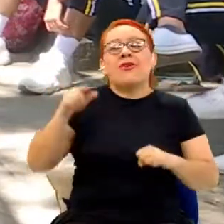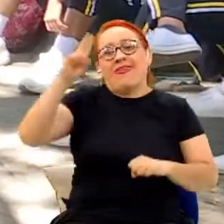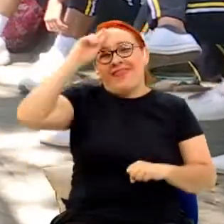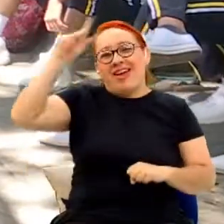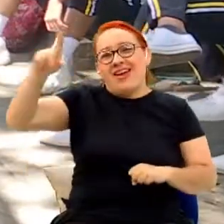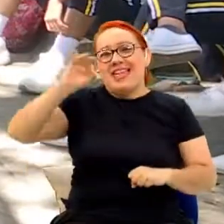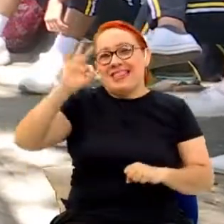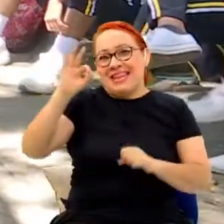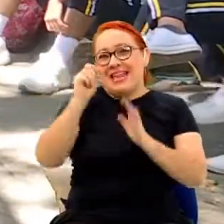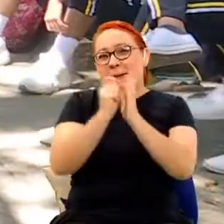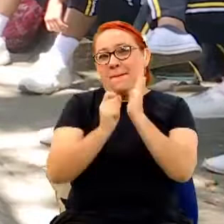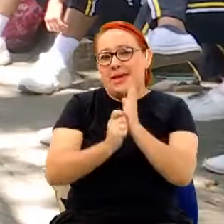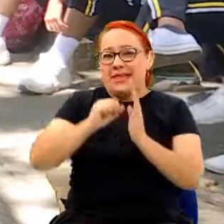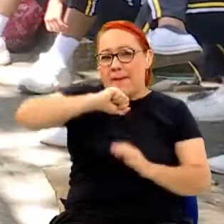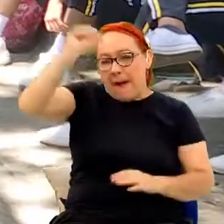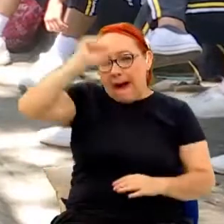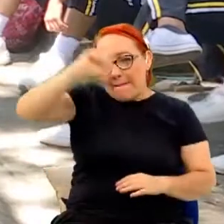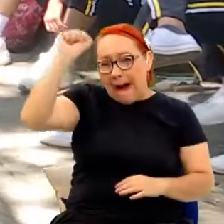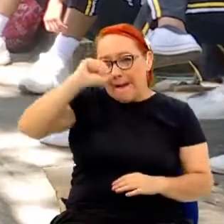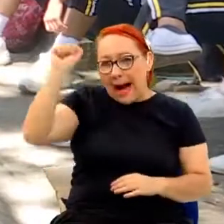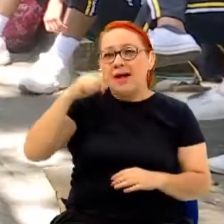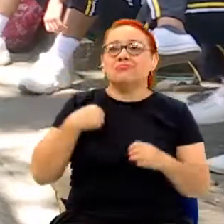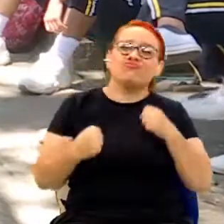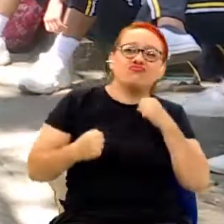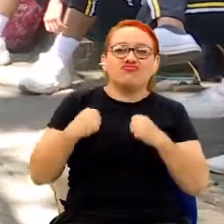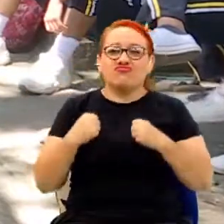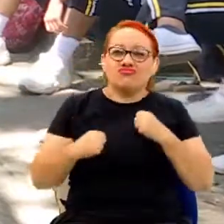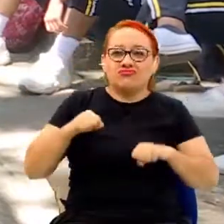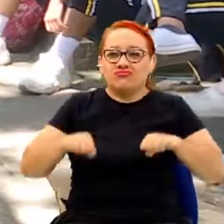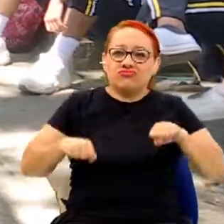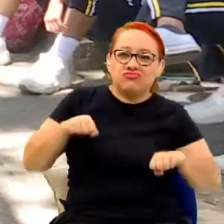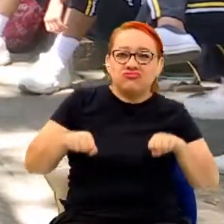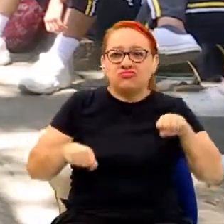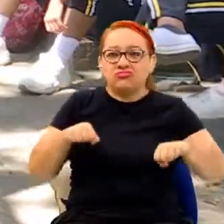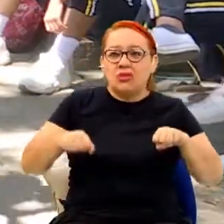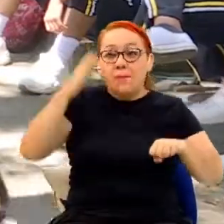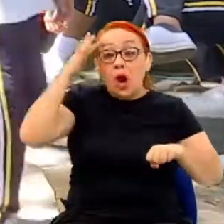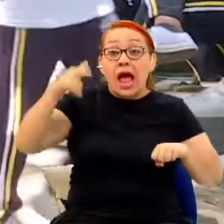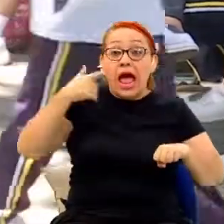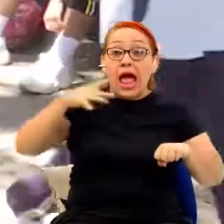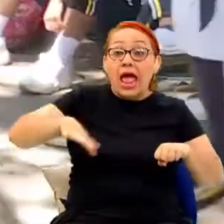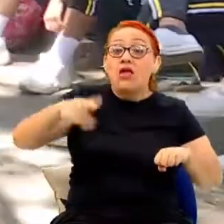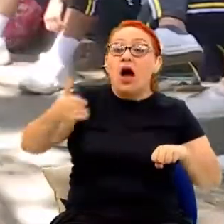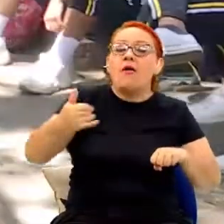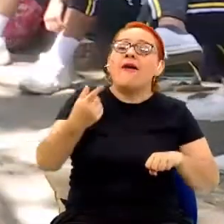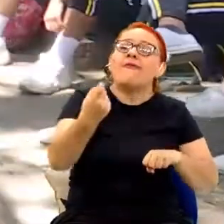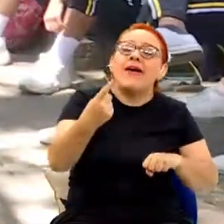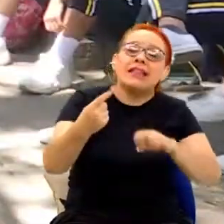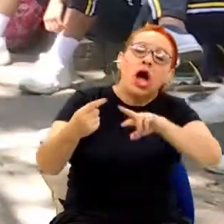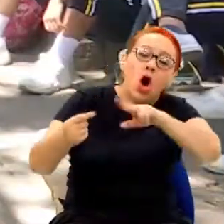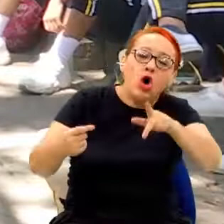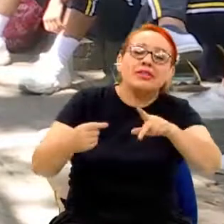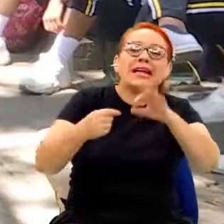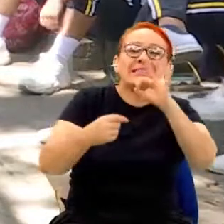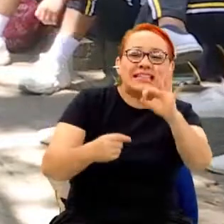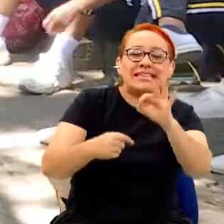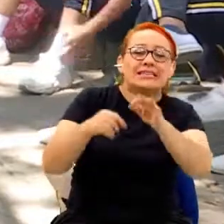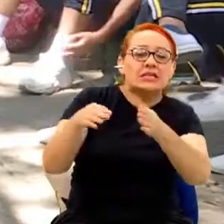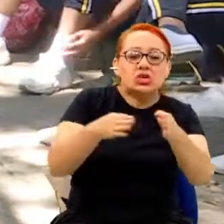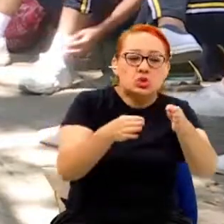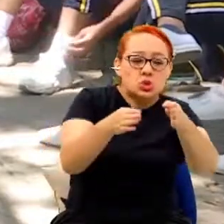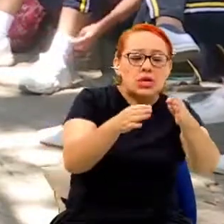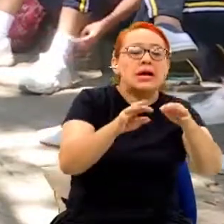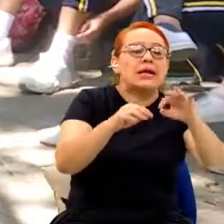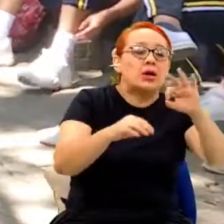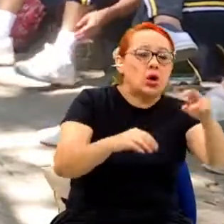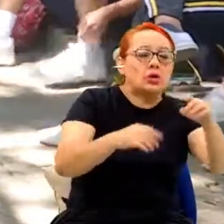3 victorias, 3 de 3, ese quien impone todo su talento. Hay que decir que 3 etapas más quedarán en el departamento de Santander, que mañana tomará la